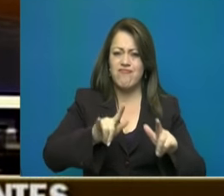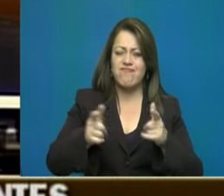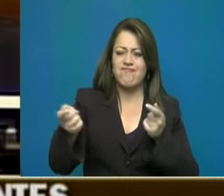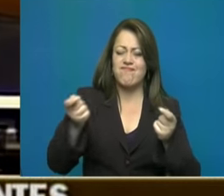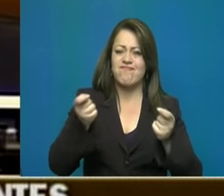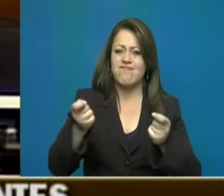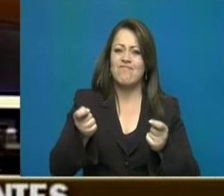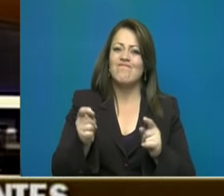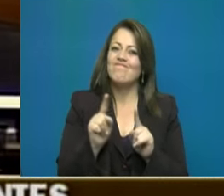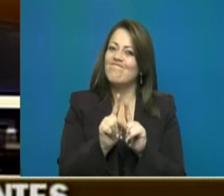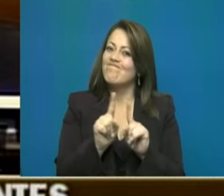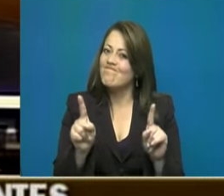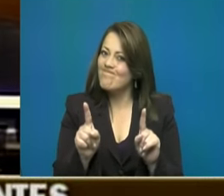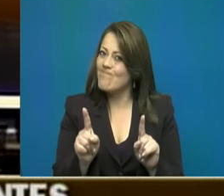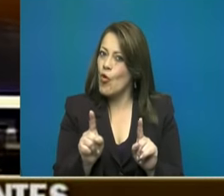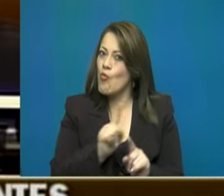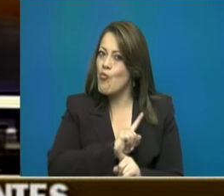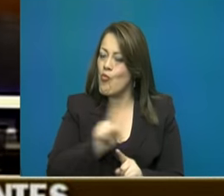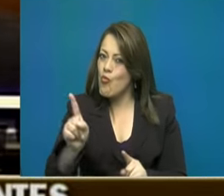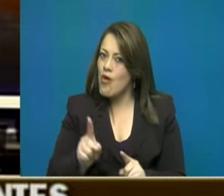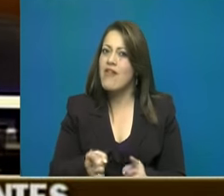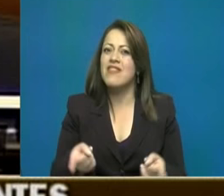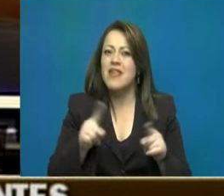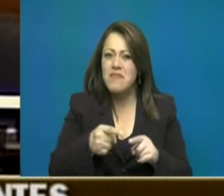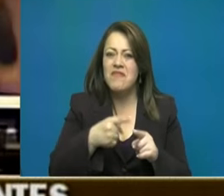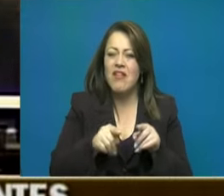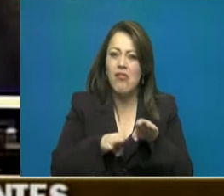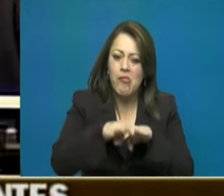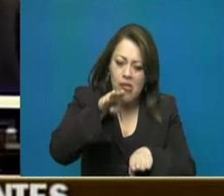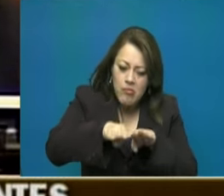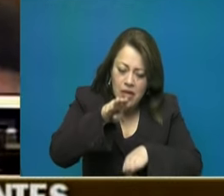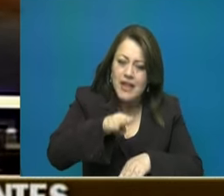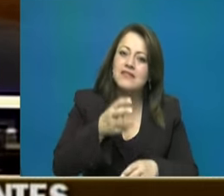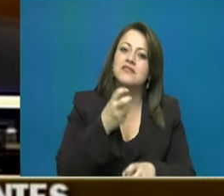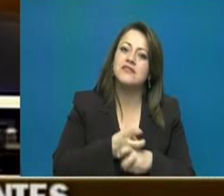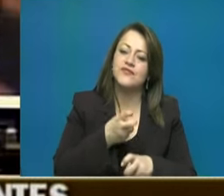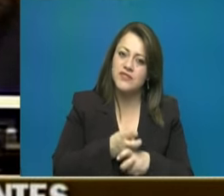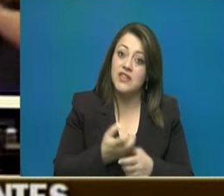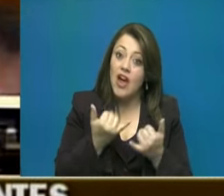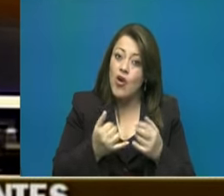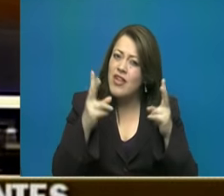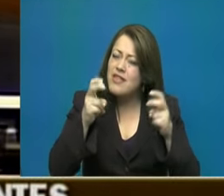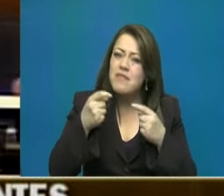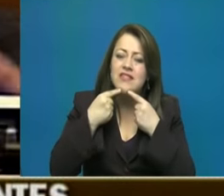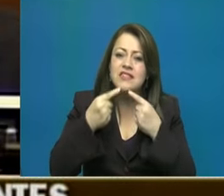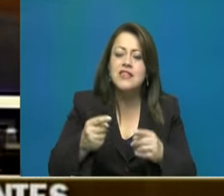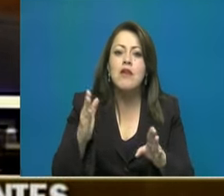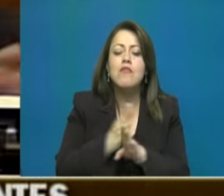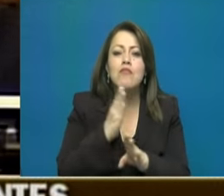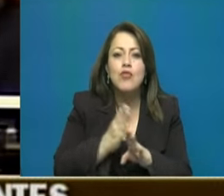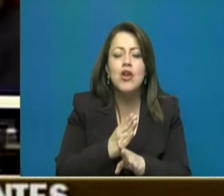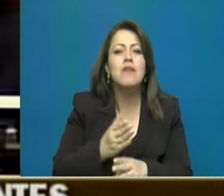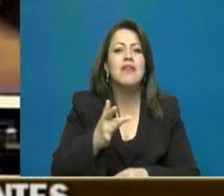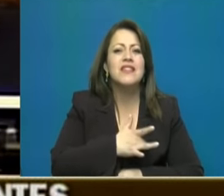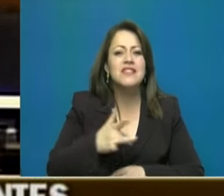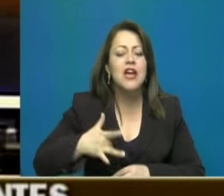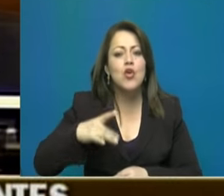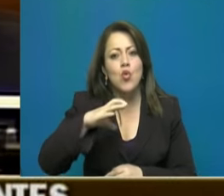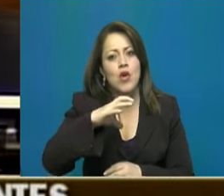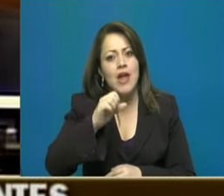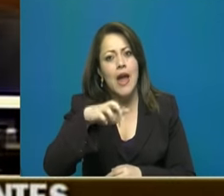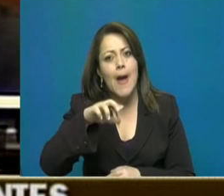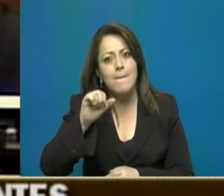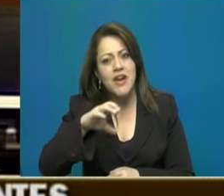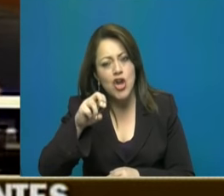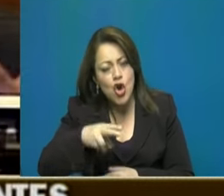la política, mientras continúen las enormes inequidades, va a ser muy difícil. Ahora tocaban un tema, hablaban del problema de Caprecom y qué ha estado haciendo